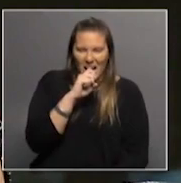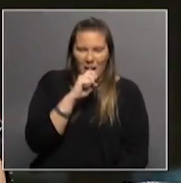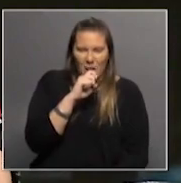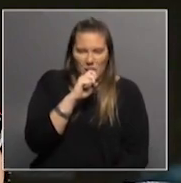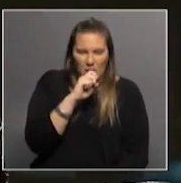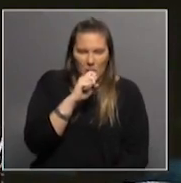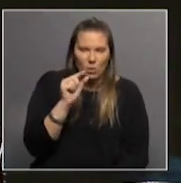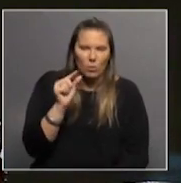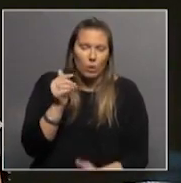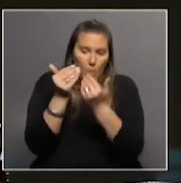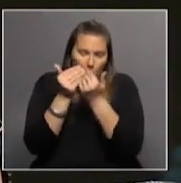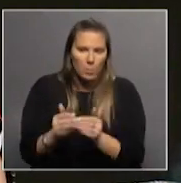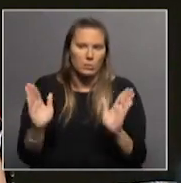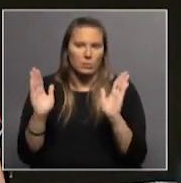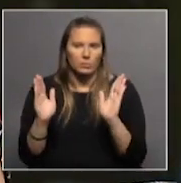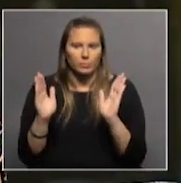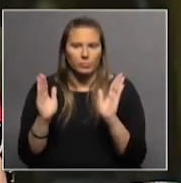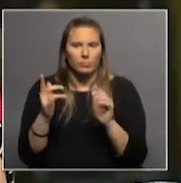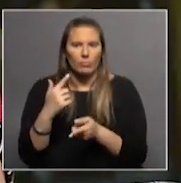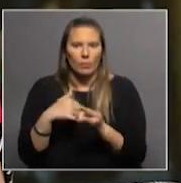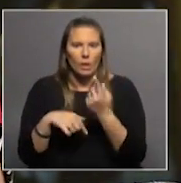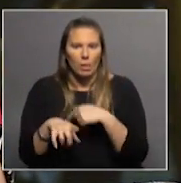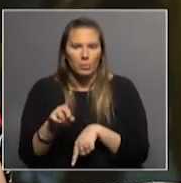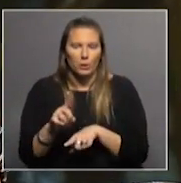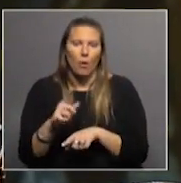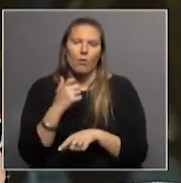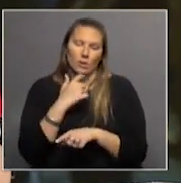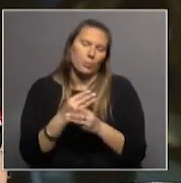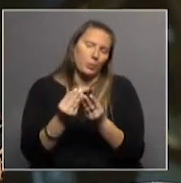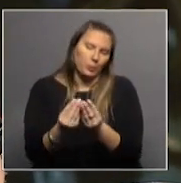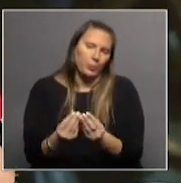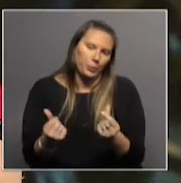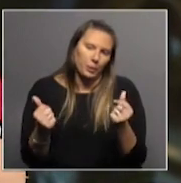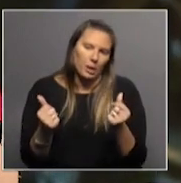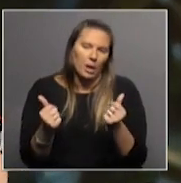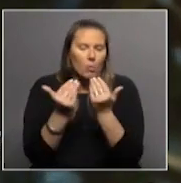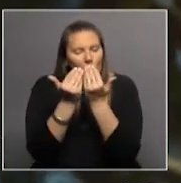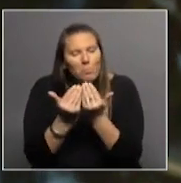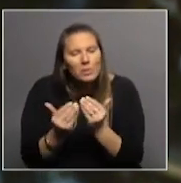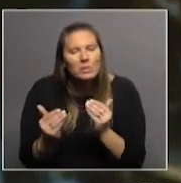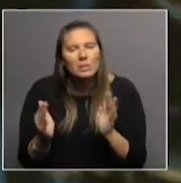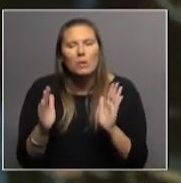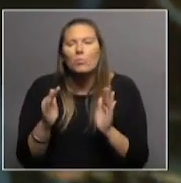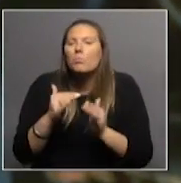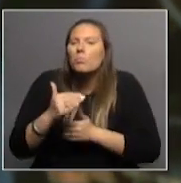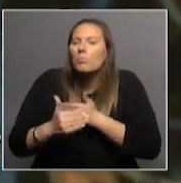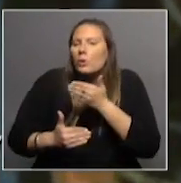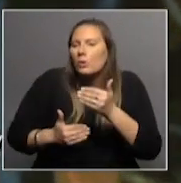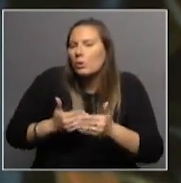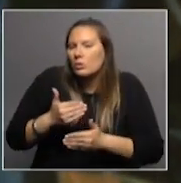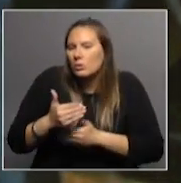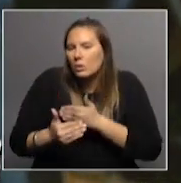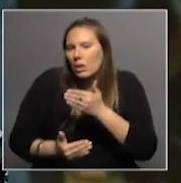fue un punto de partida pero no es un punto de llegada el enojo es como el inicio de una